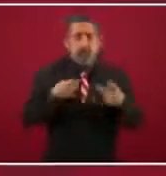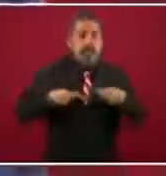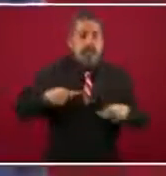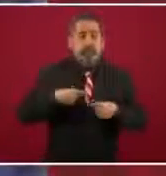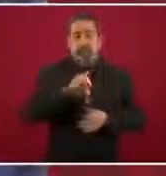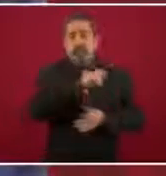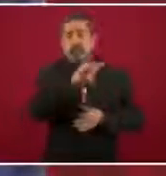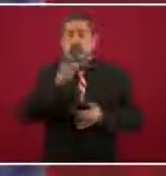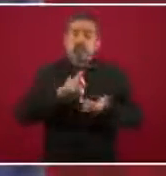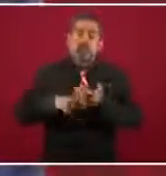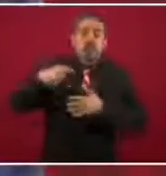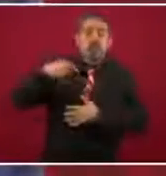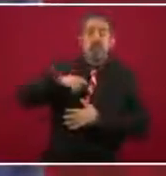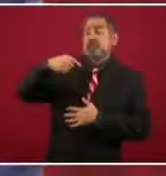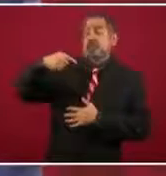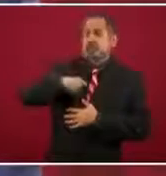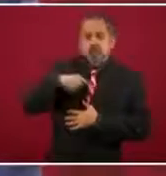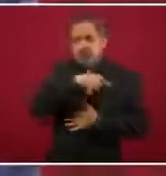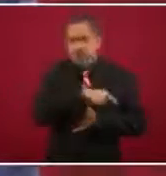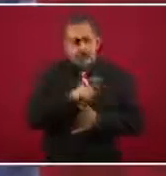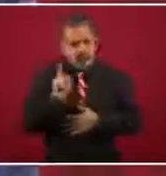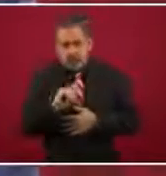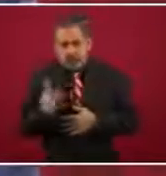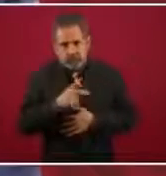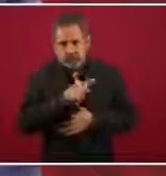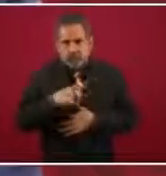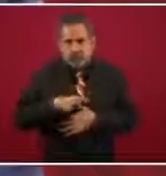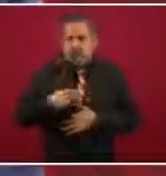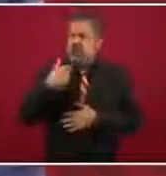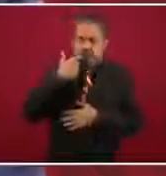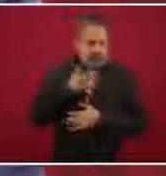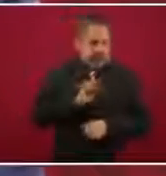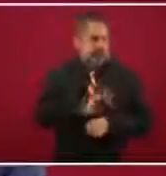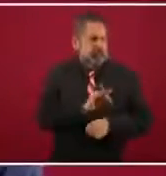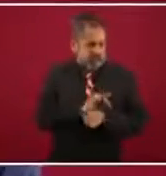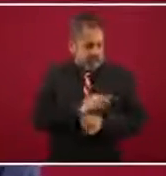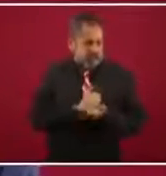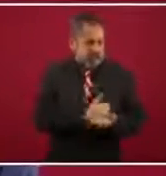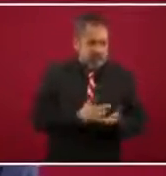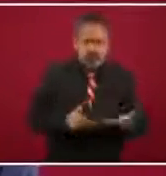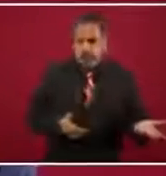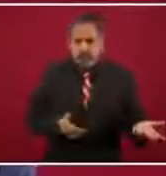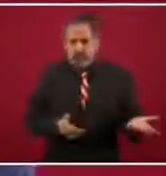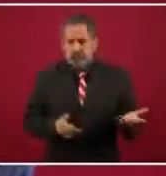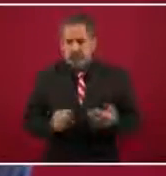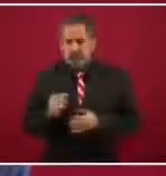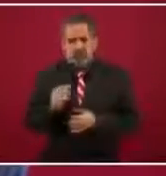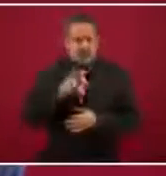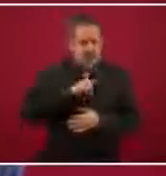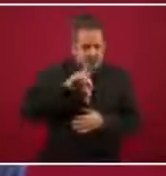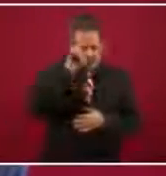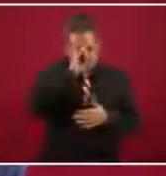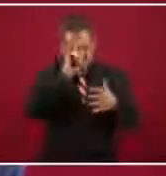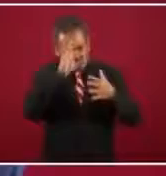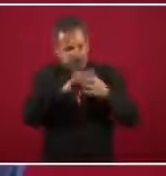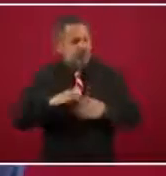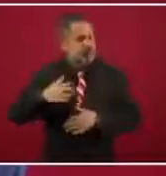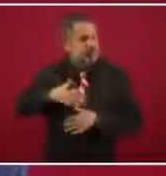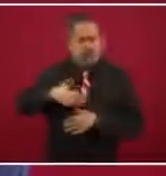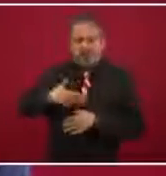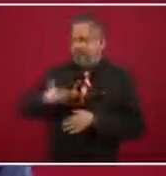presumen de que los ayudan. Hace poco, en asesoría de